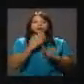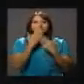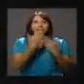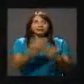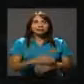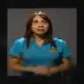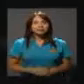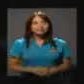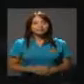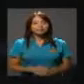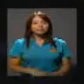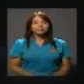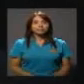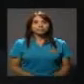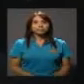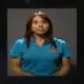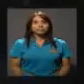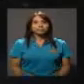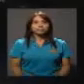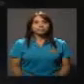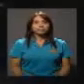segundos listo